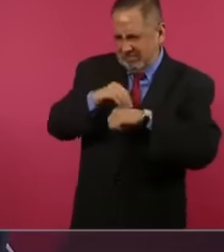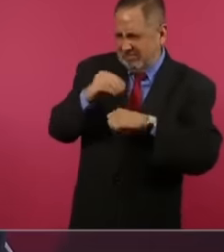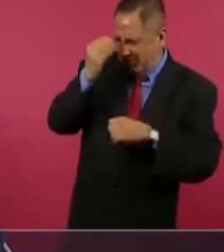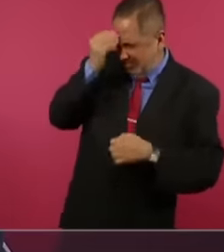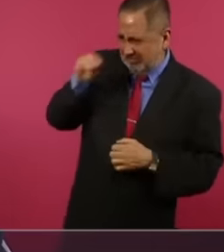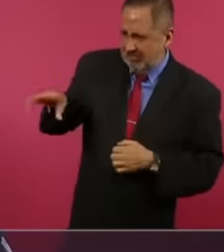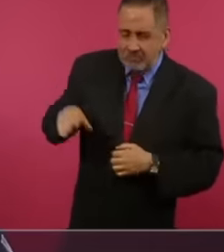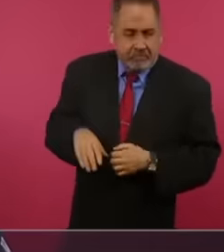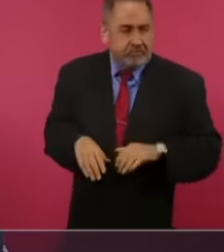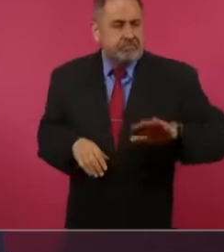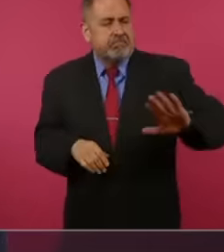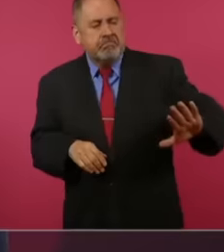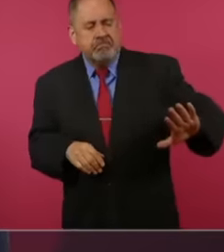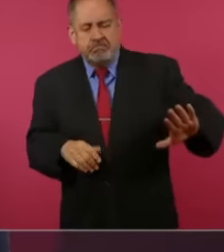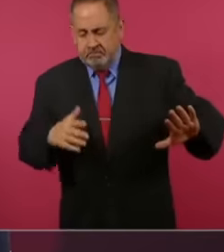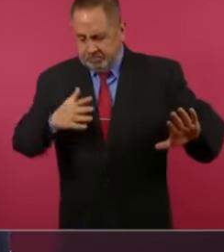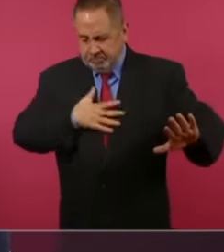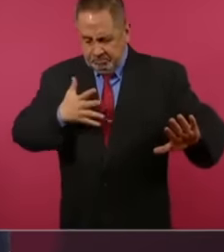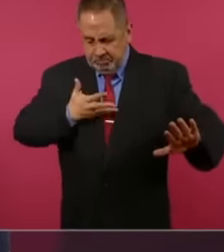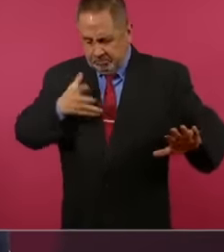cuando se tiene autoridad moral.